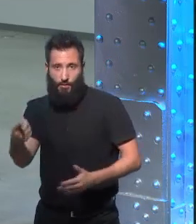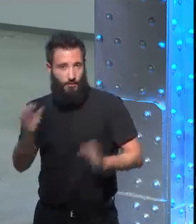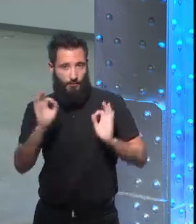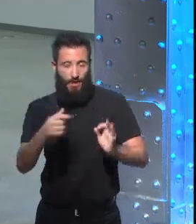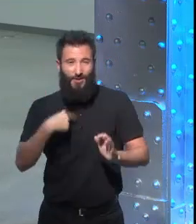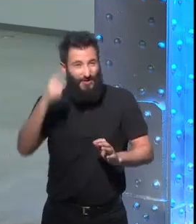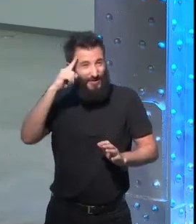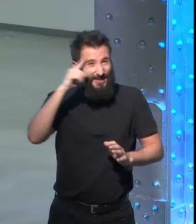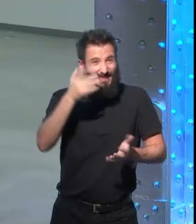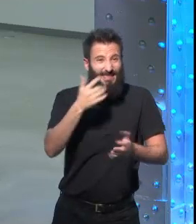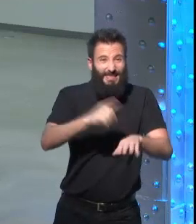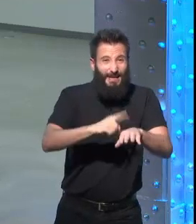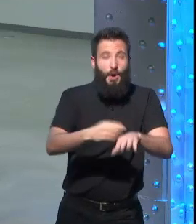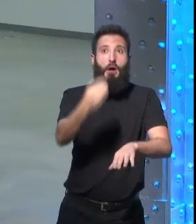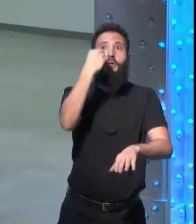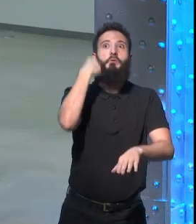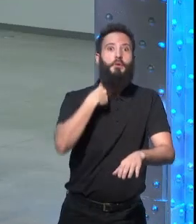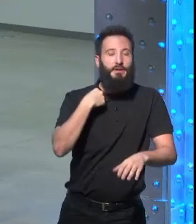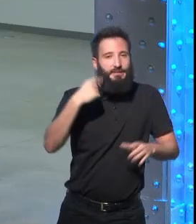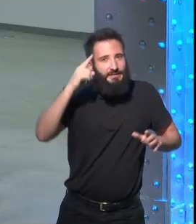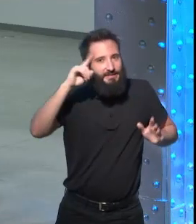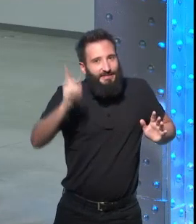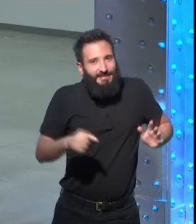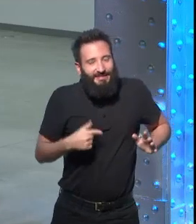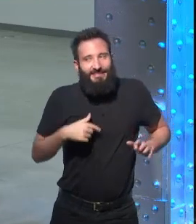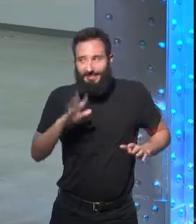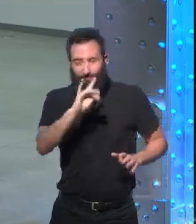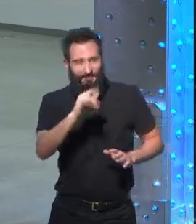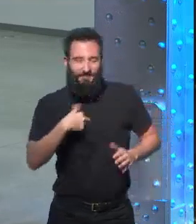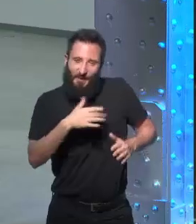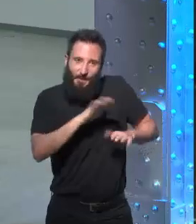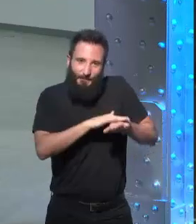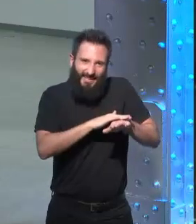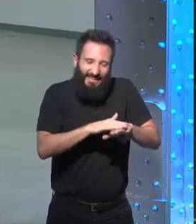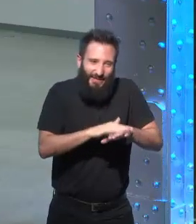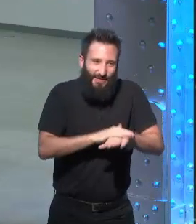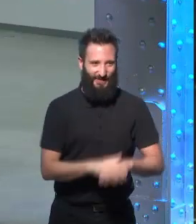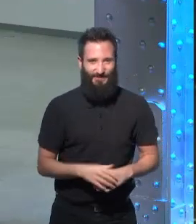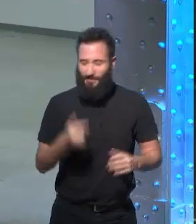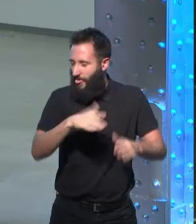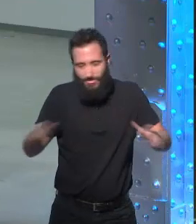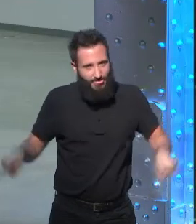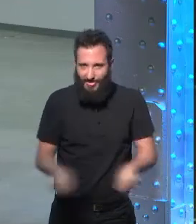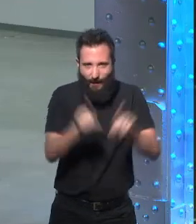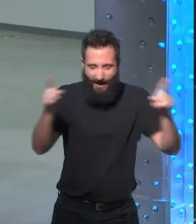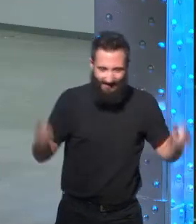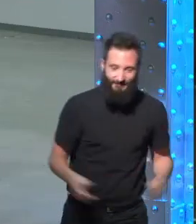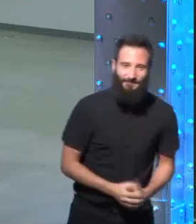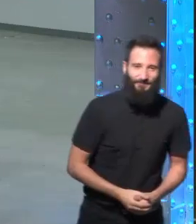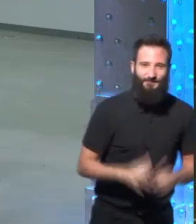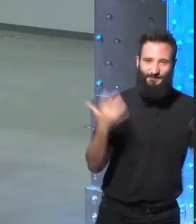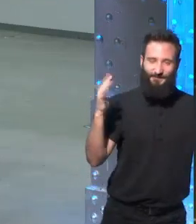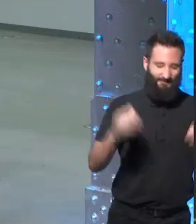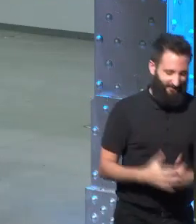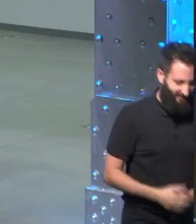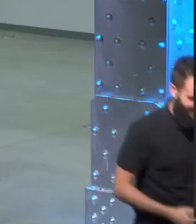si me he comido mucho tiempo y bueno, sí. Lo siento. Pero da igual, ¿eh? Lo despedimos con un abrazo porque ha sido